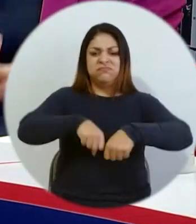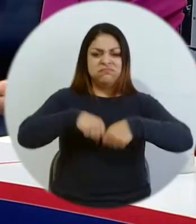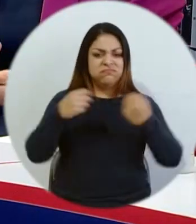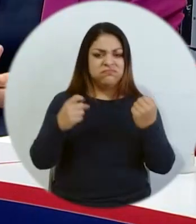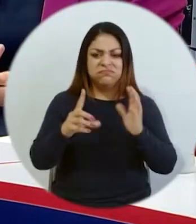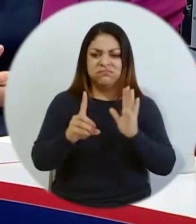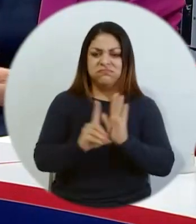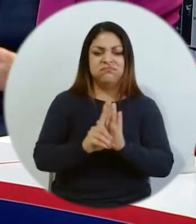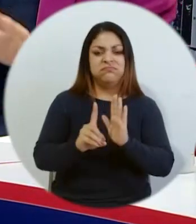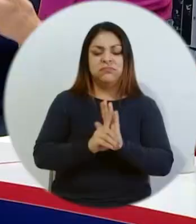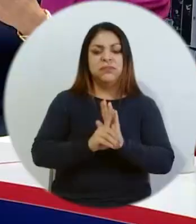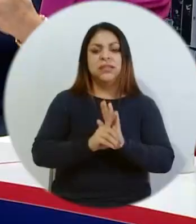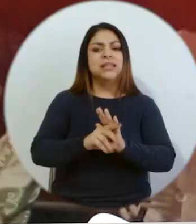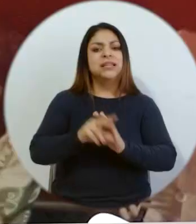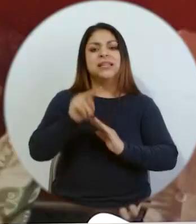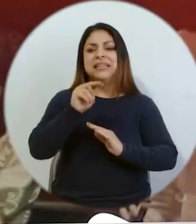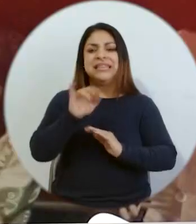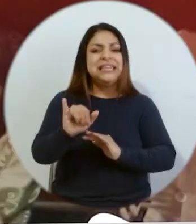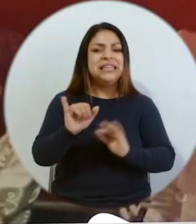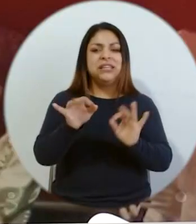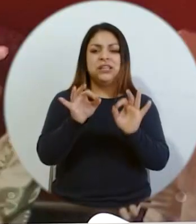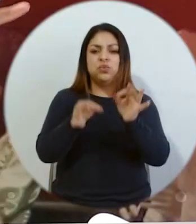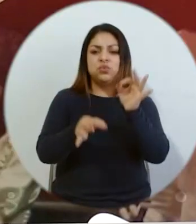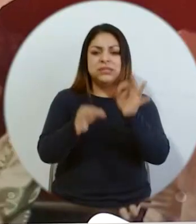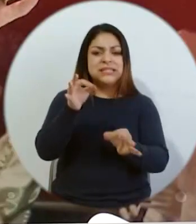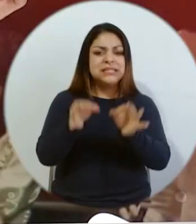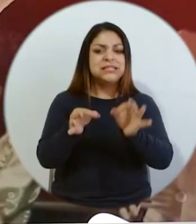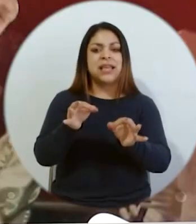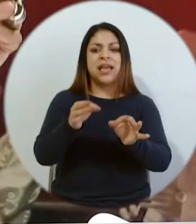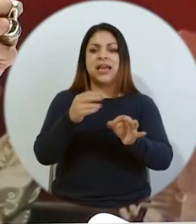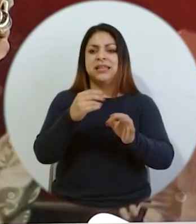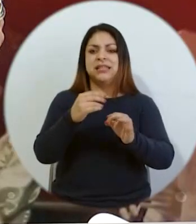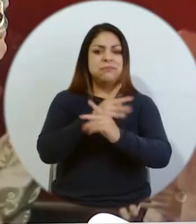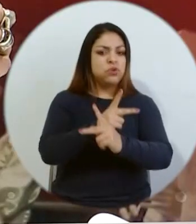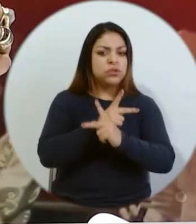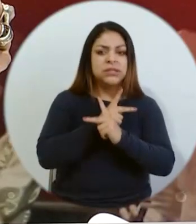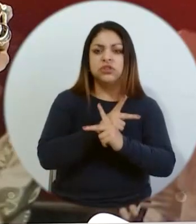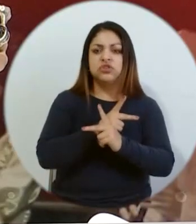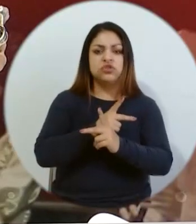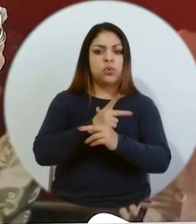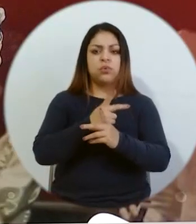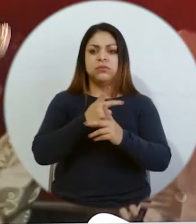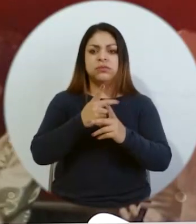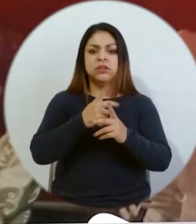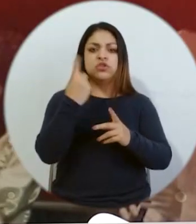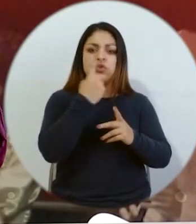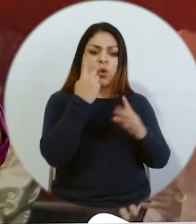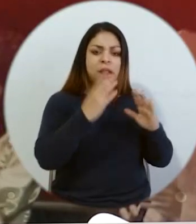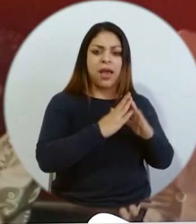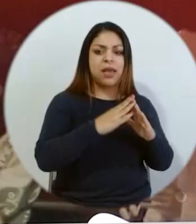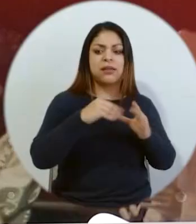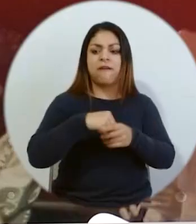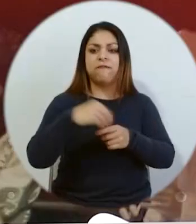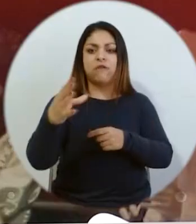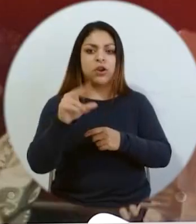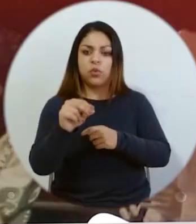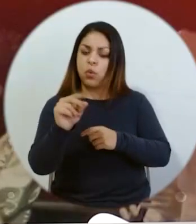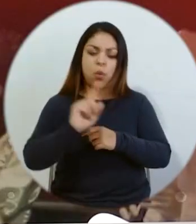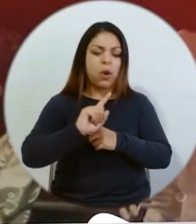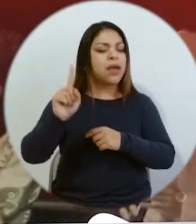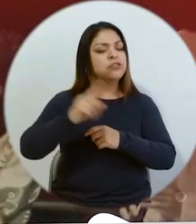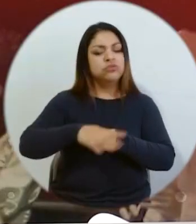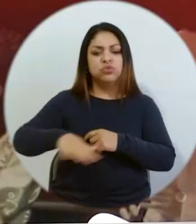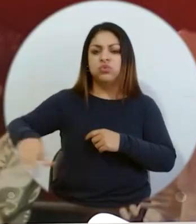de derecho. Ni la justicia ni la protección se detienen en la entrada de la casa. Tenemos que superar